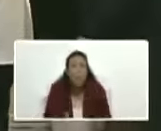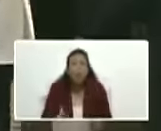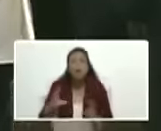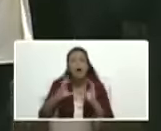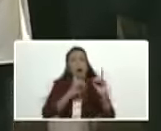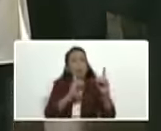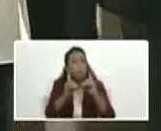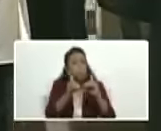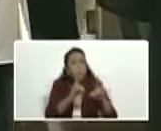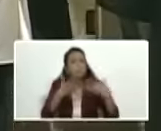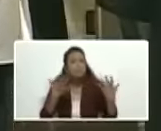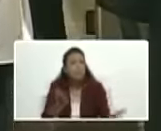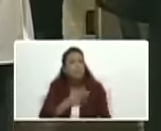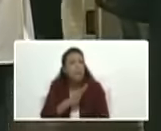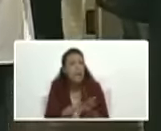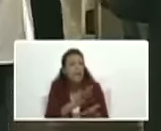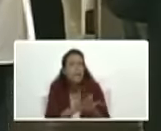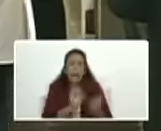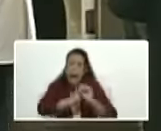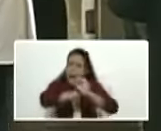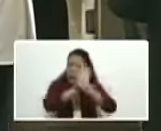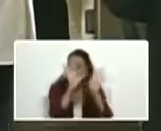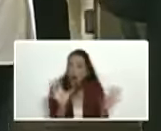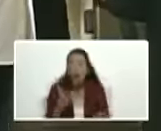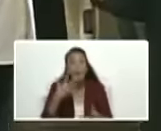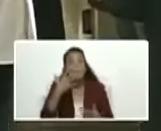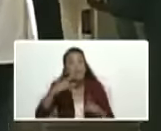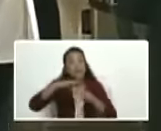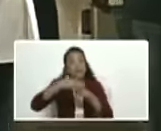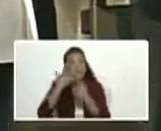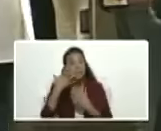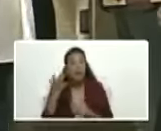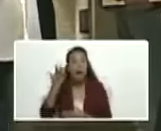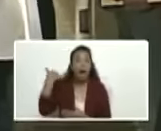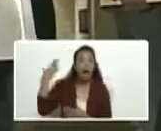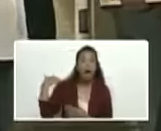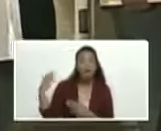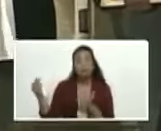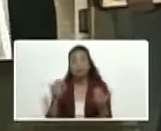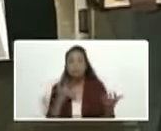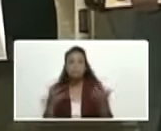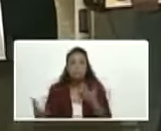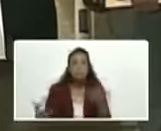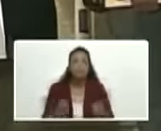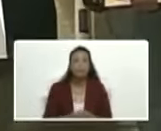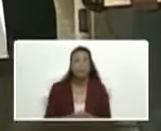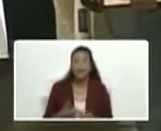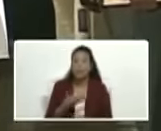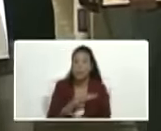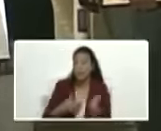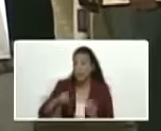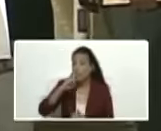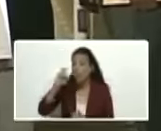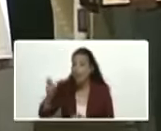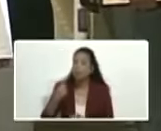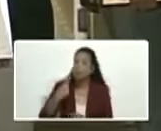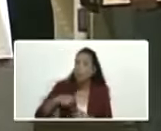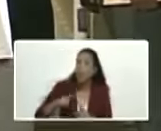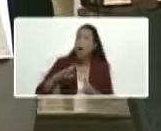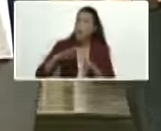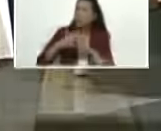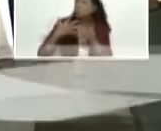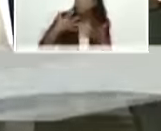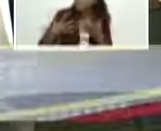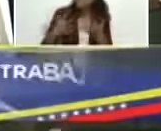diálogo fructífero, el diálogo sincero a pesar de las diferencias, como lo ha dicho el jefe de Estado venezolano Nicolás Maduro, pero